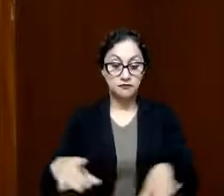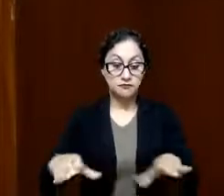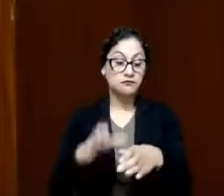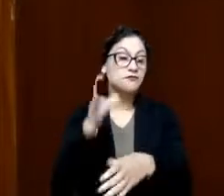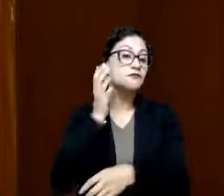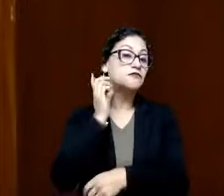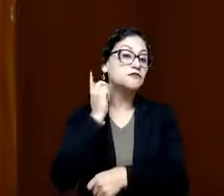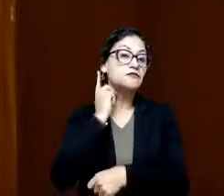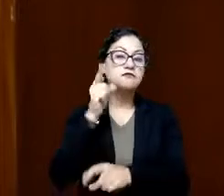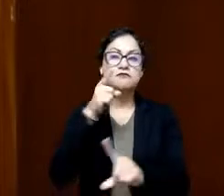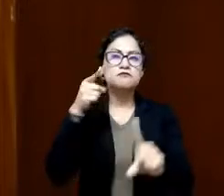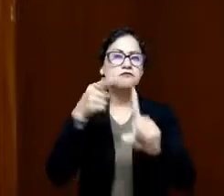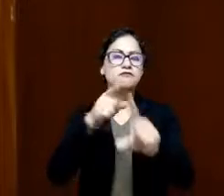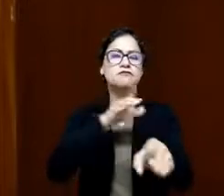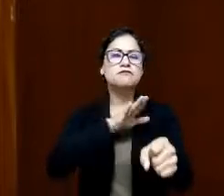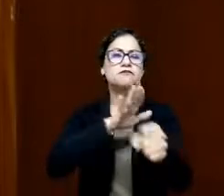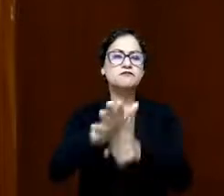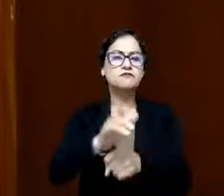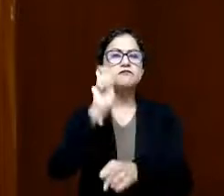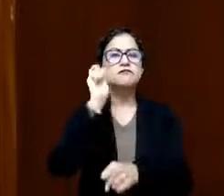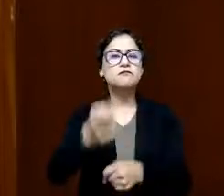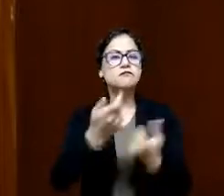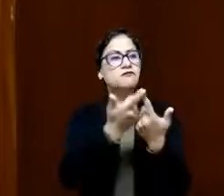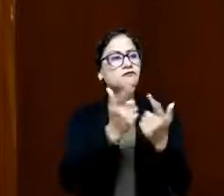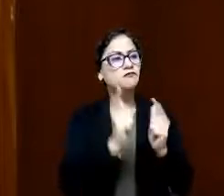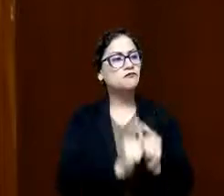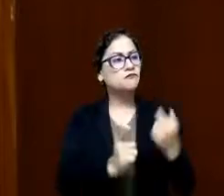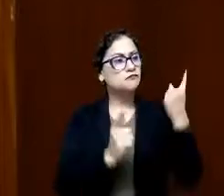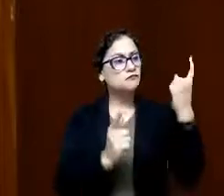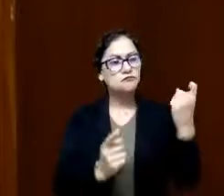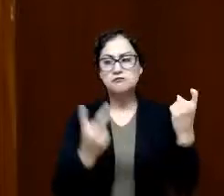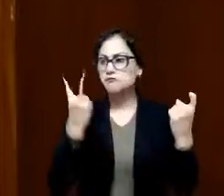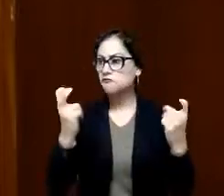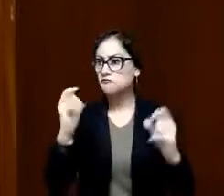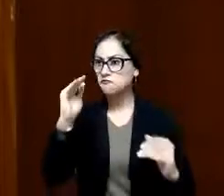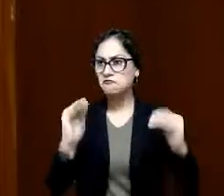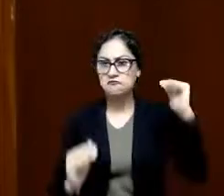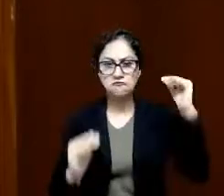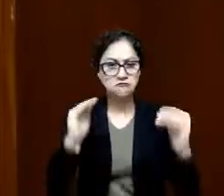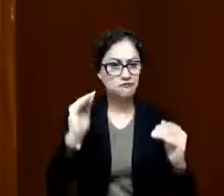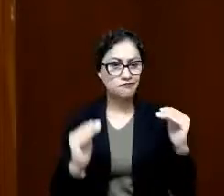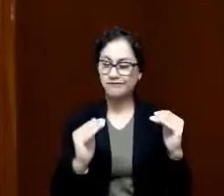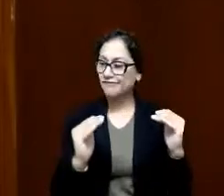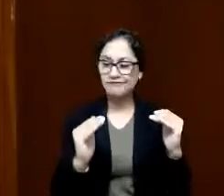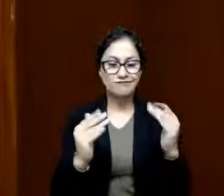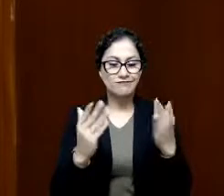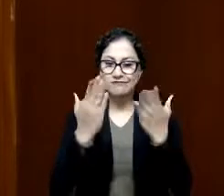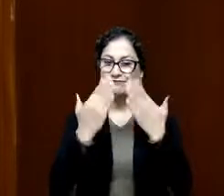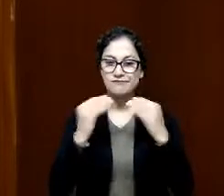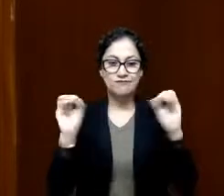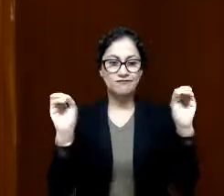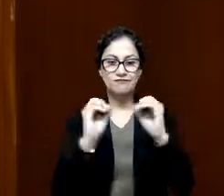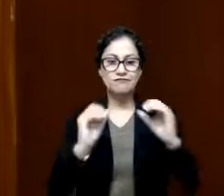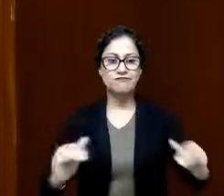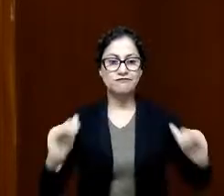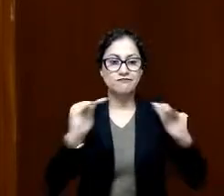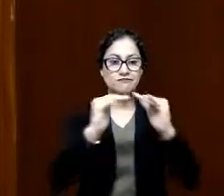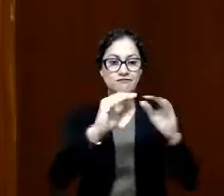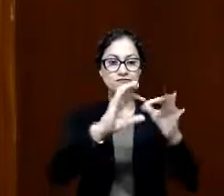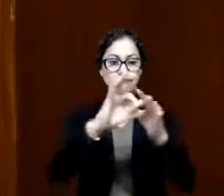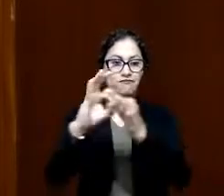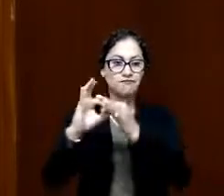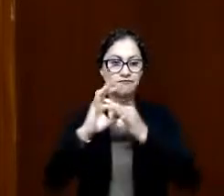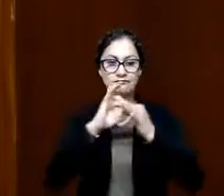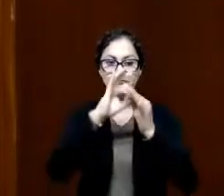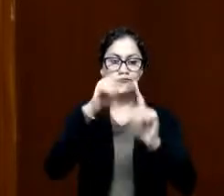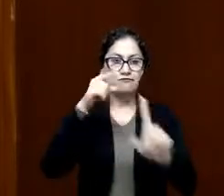de que no existe ciudadanía de primera o de segunda clase, sino que esta es igualitaria y equitativa, en pro y en